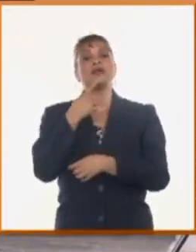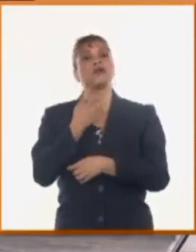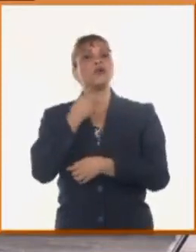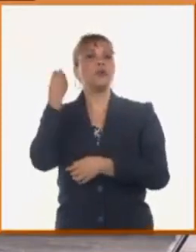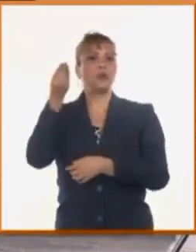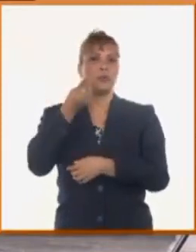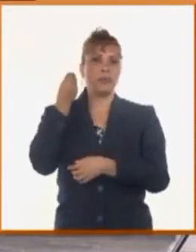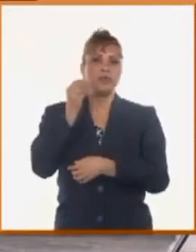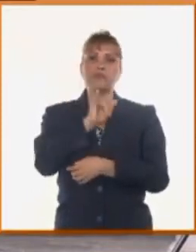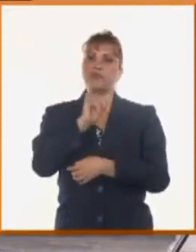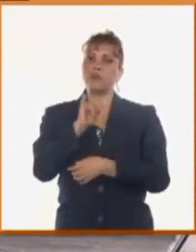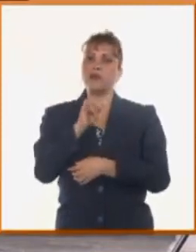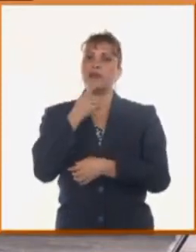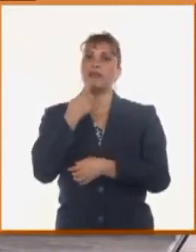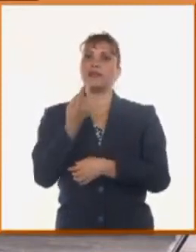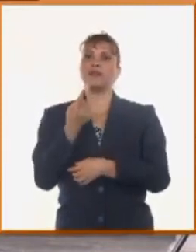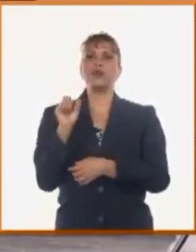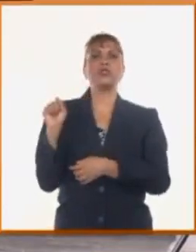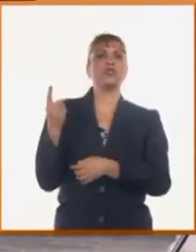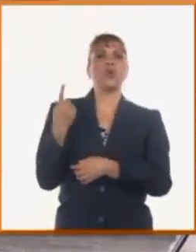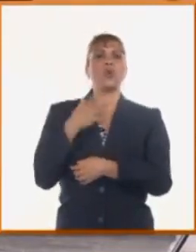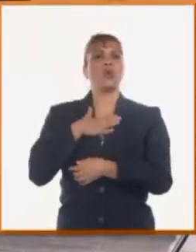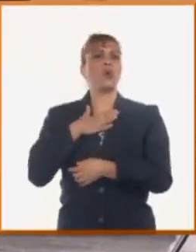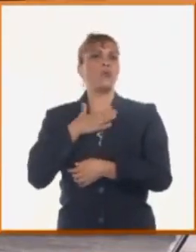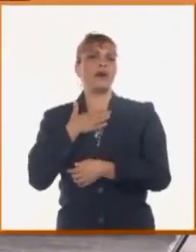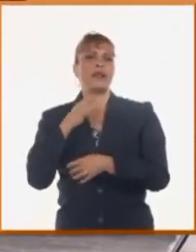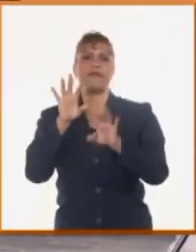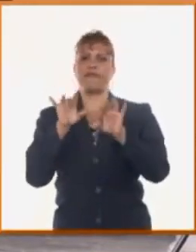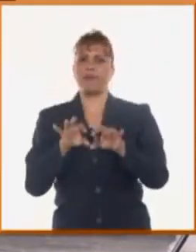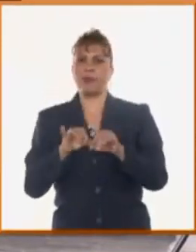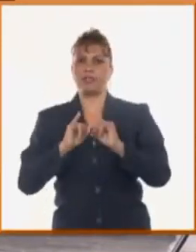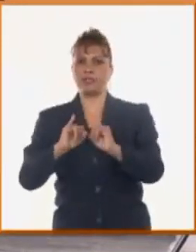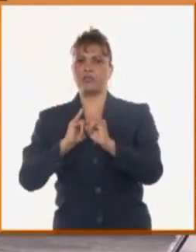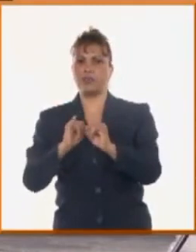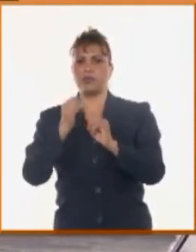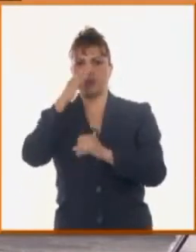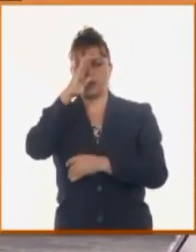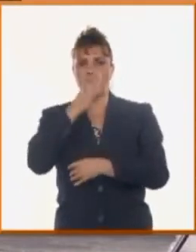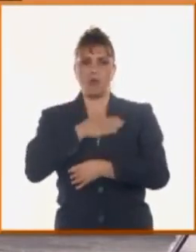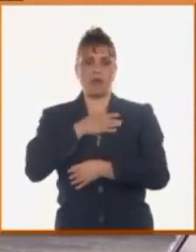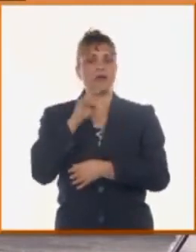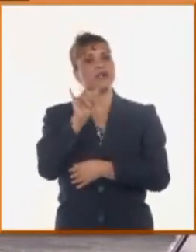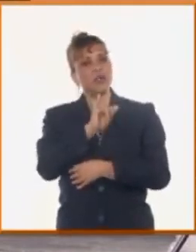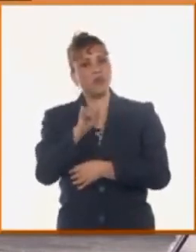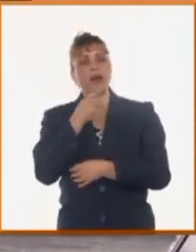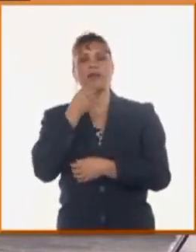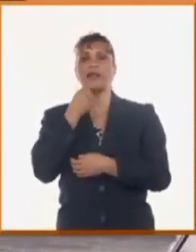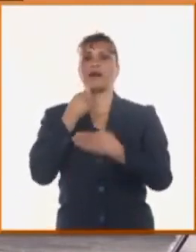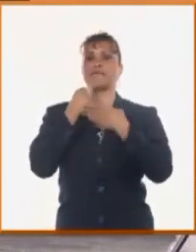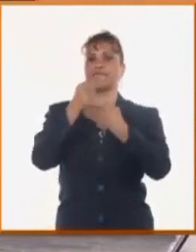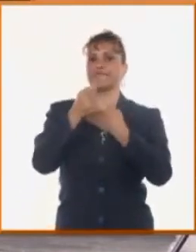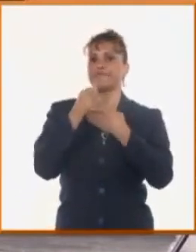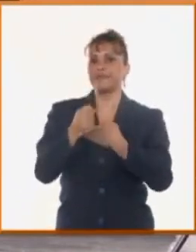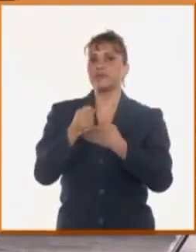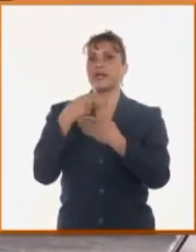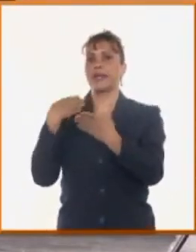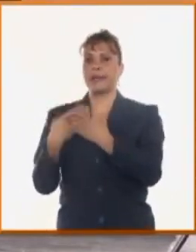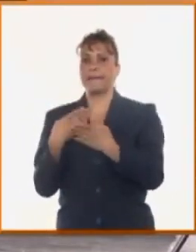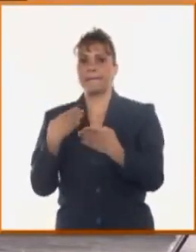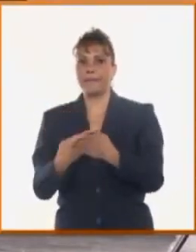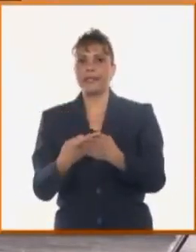pues sirva no solo para la información de nuestro pueblo, sino también para que las empresas,